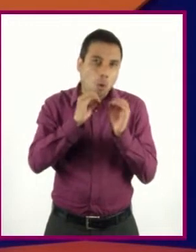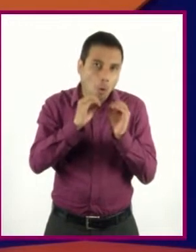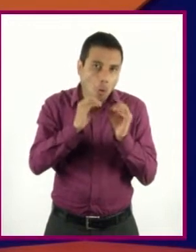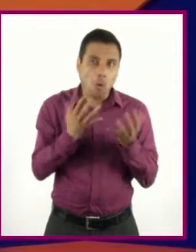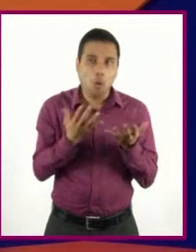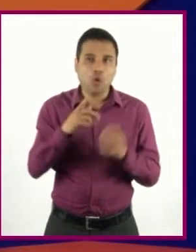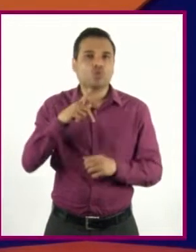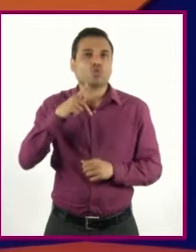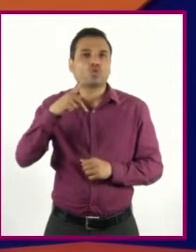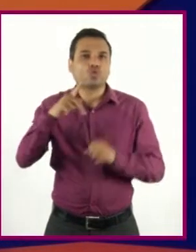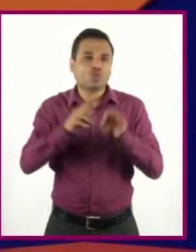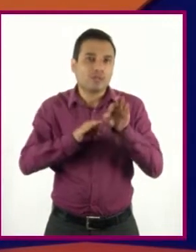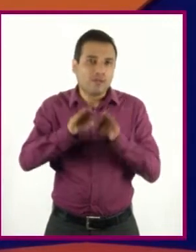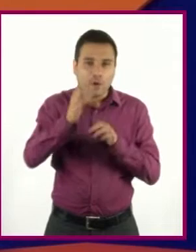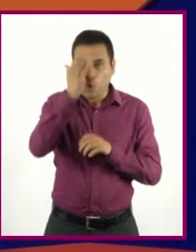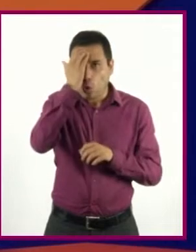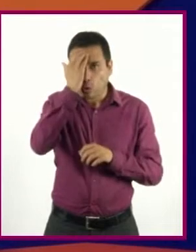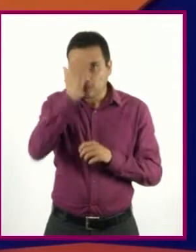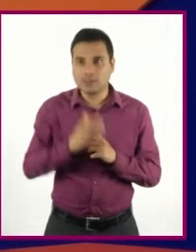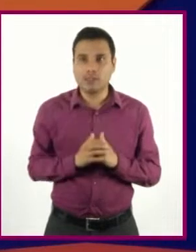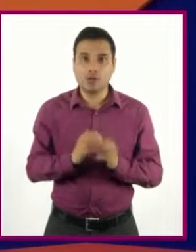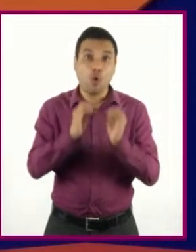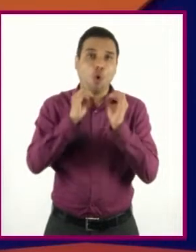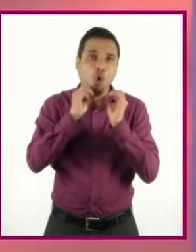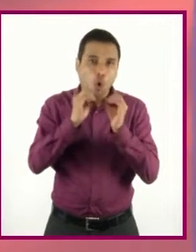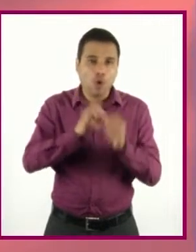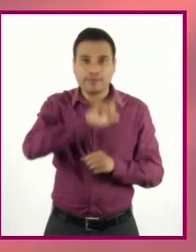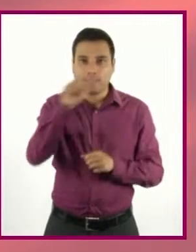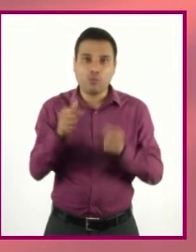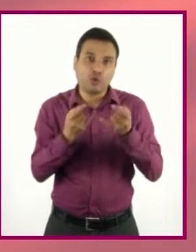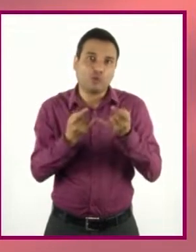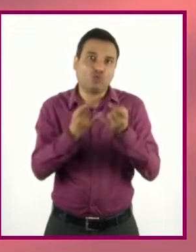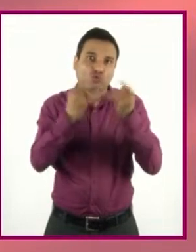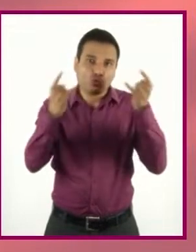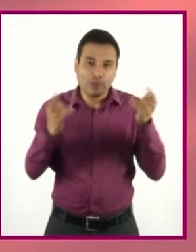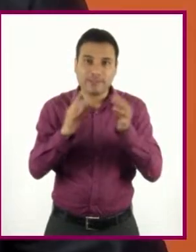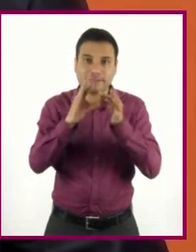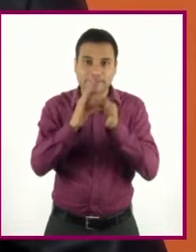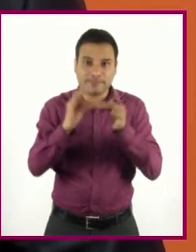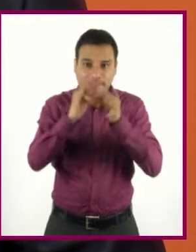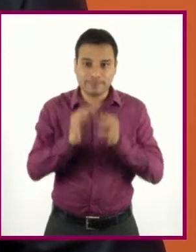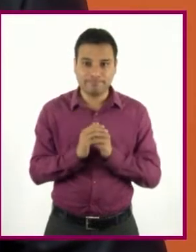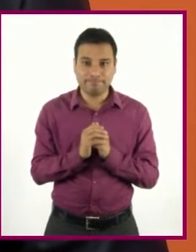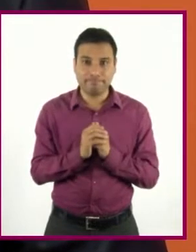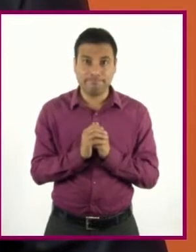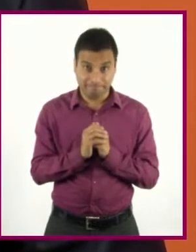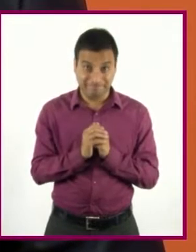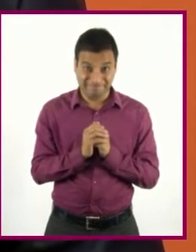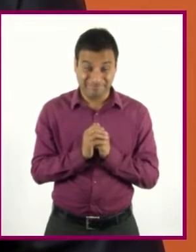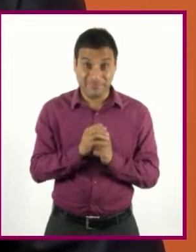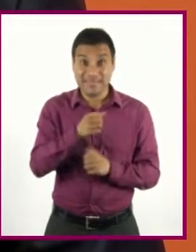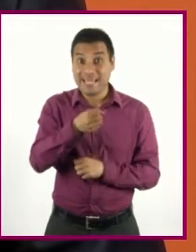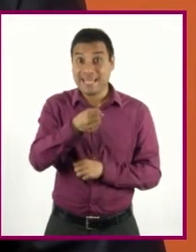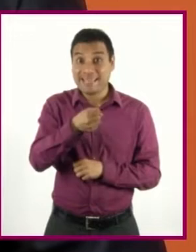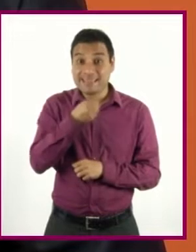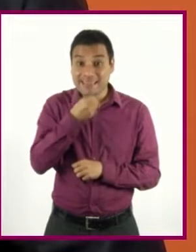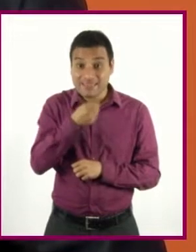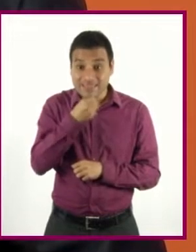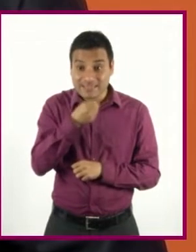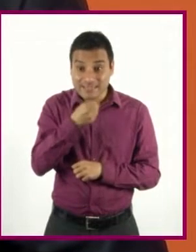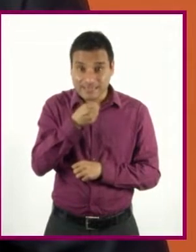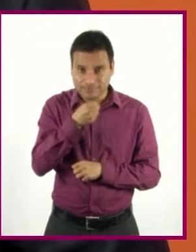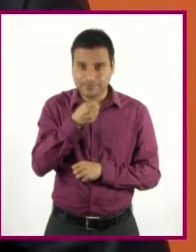su profesión o para después contar su historia de vida. Y cada una de esas entrevistas hubiera